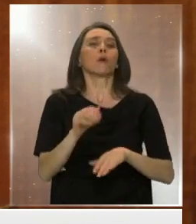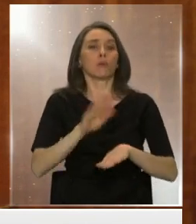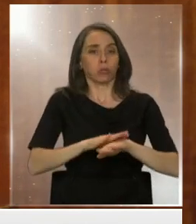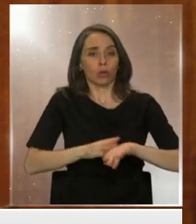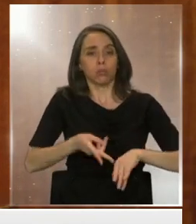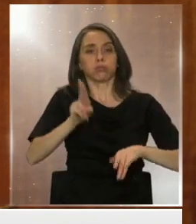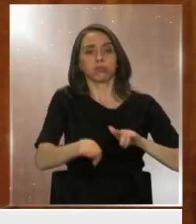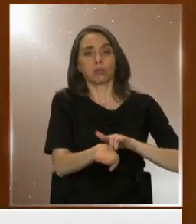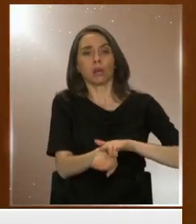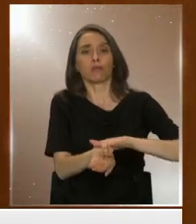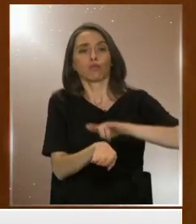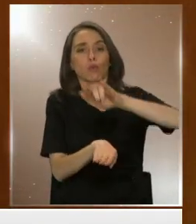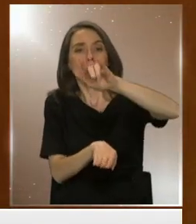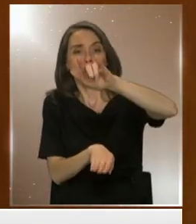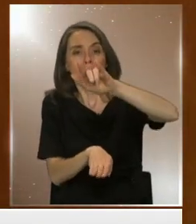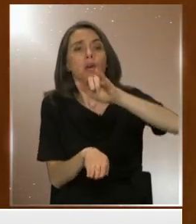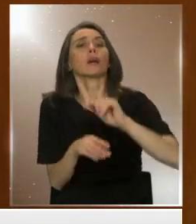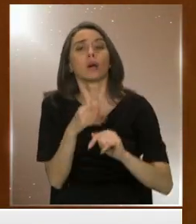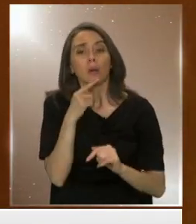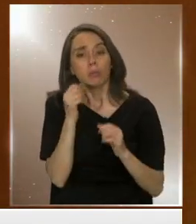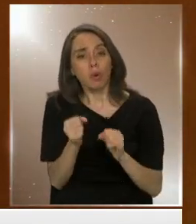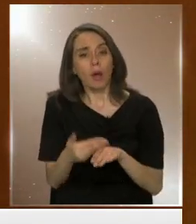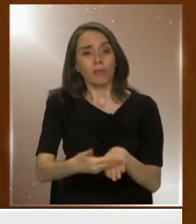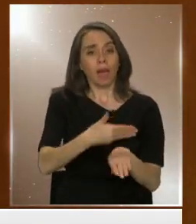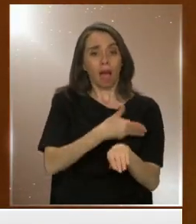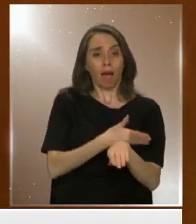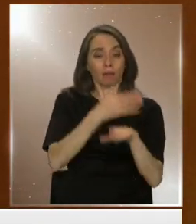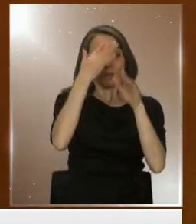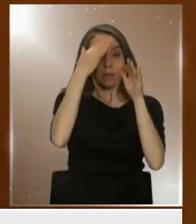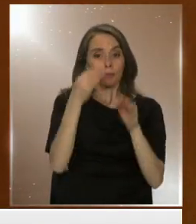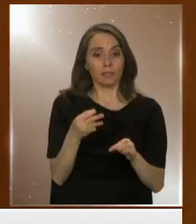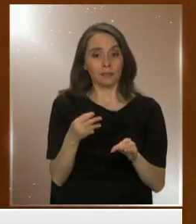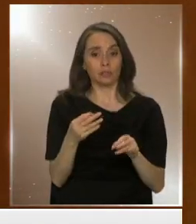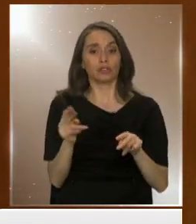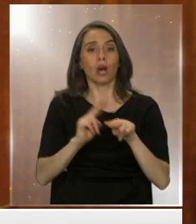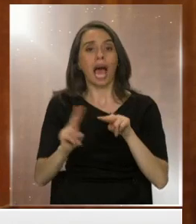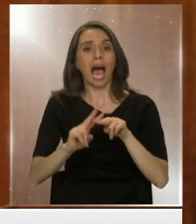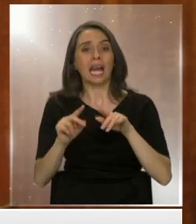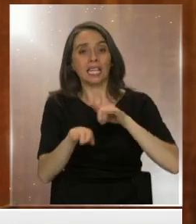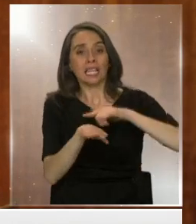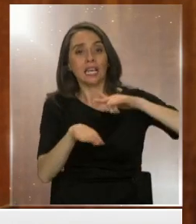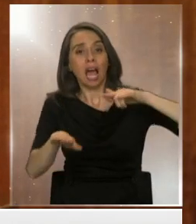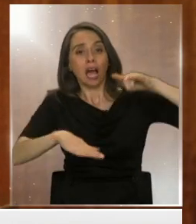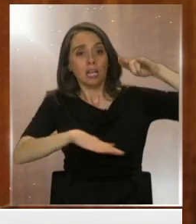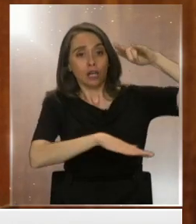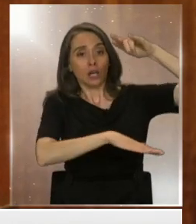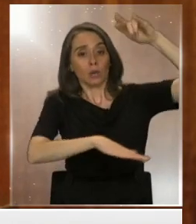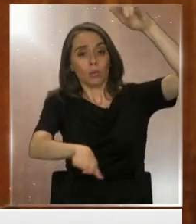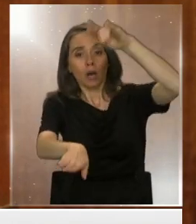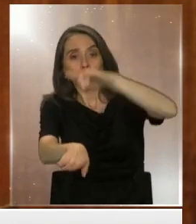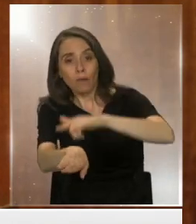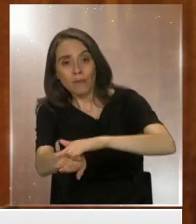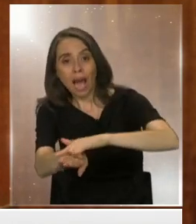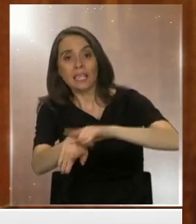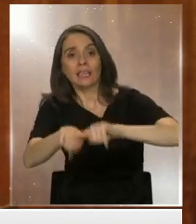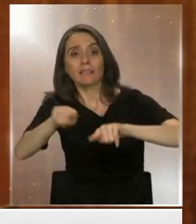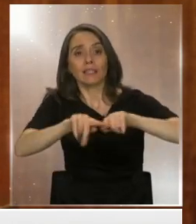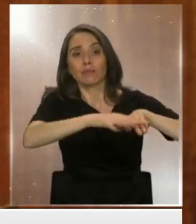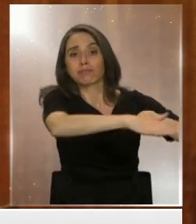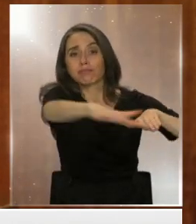vuelo o sea podrían haber tomado la decisión de arreglar esta falla en la antártica no